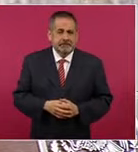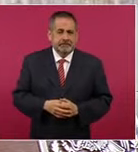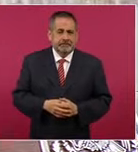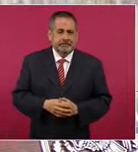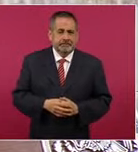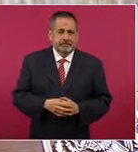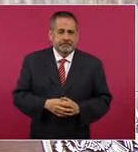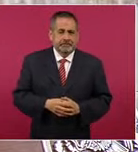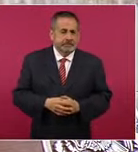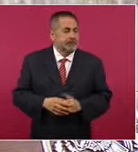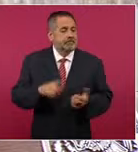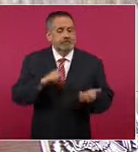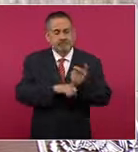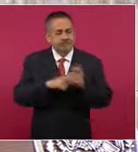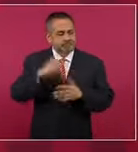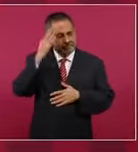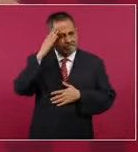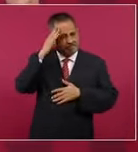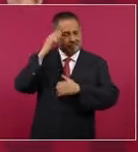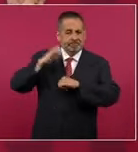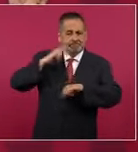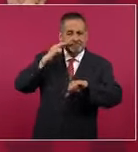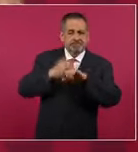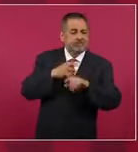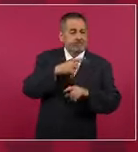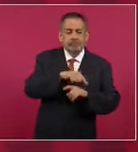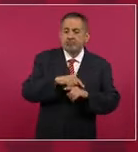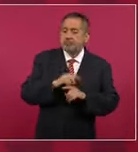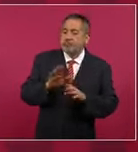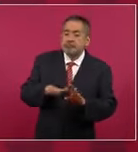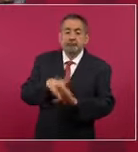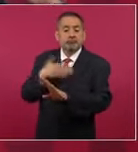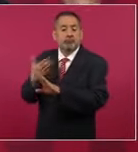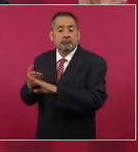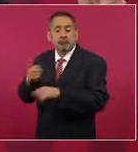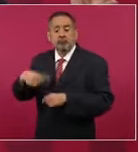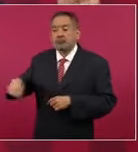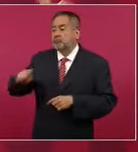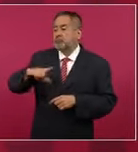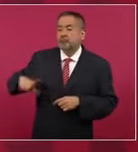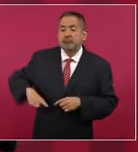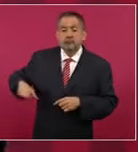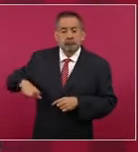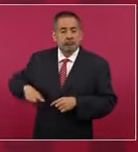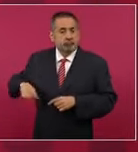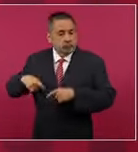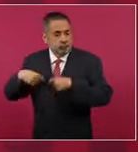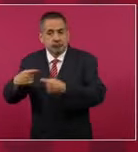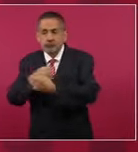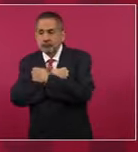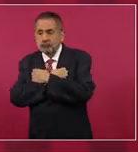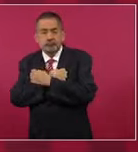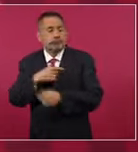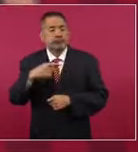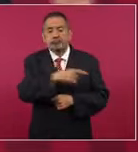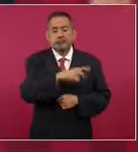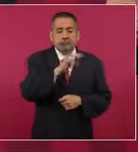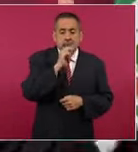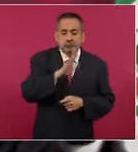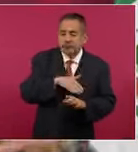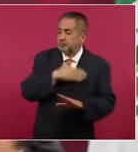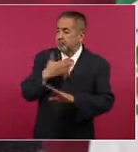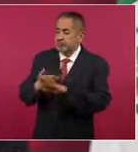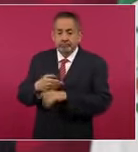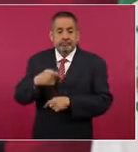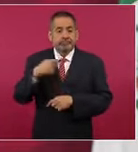Y él encabeza la campaña en contra de la educación pública, en contra de los maestros.